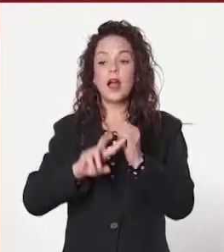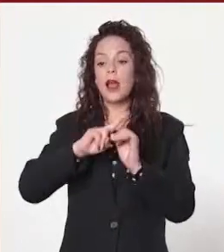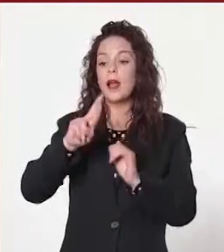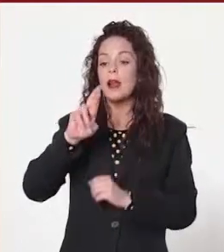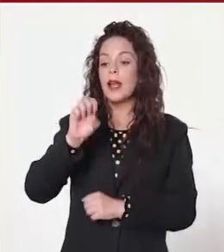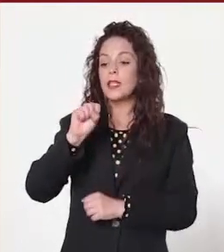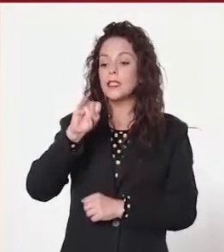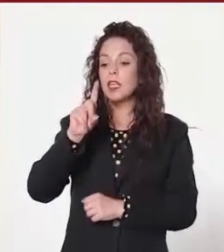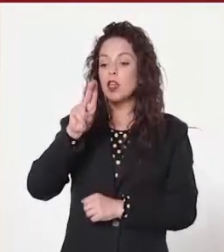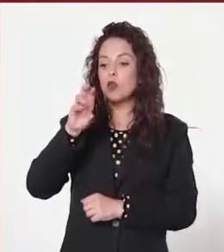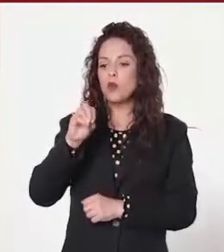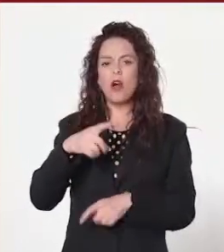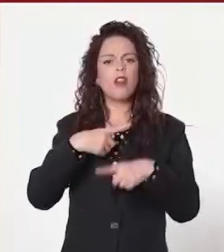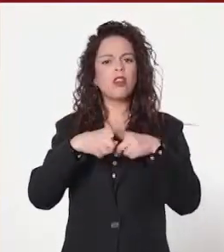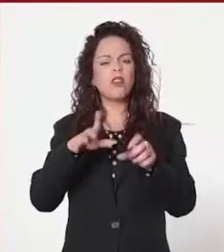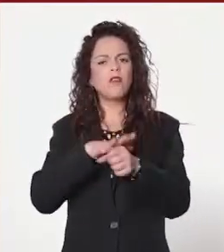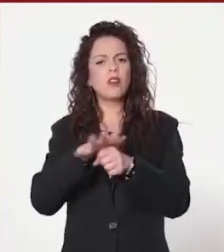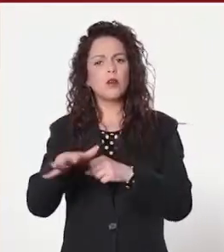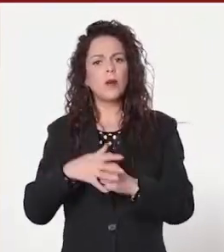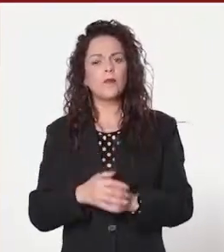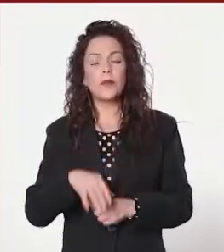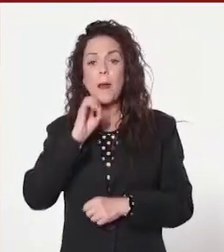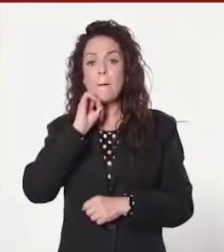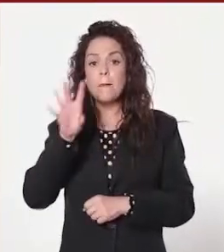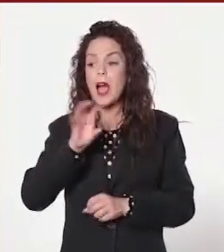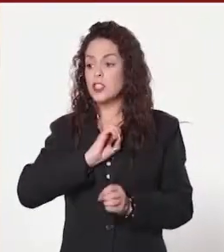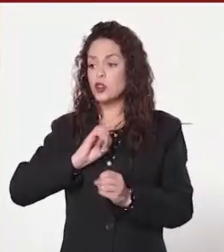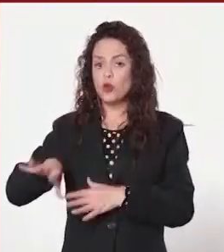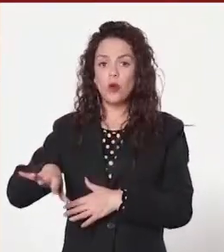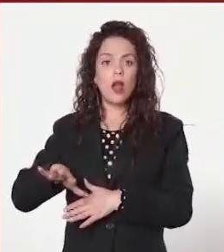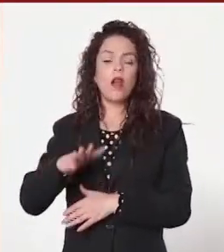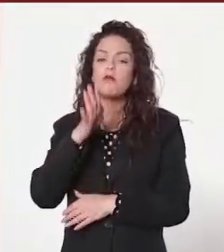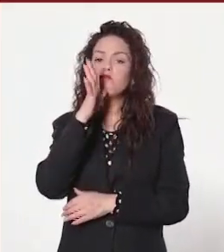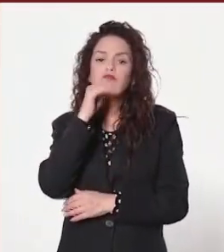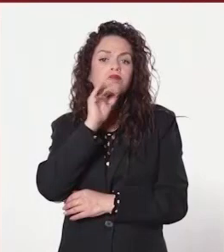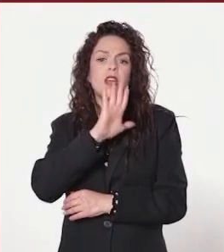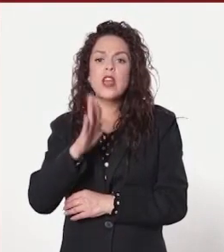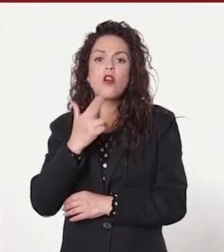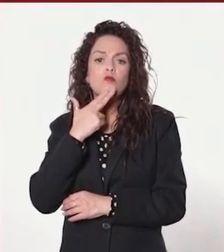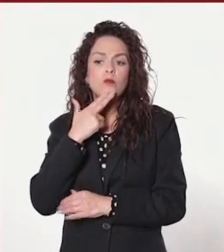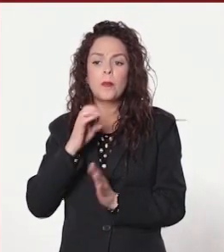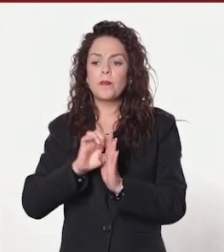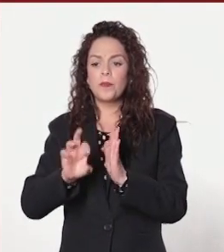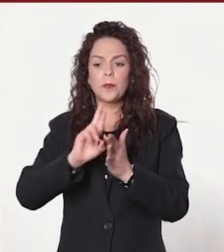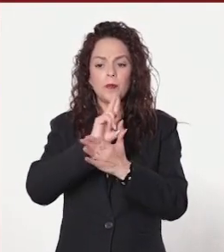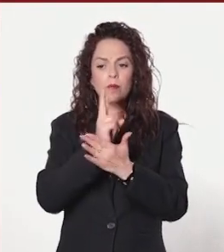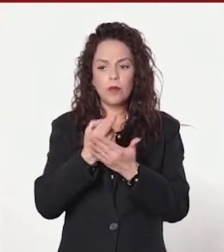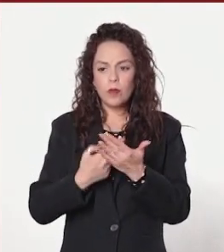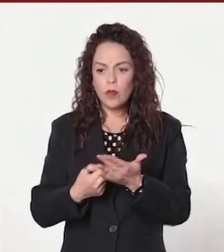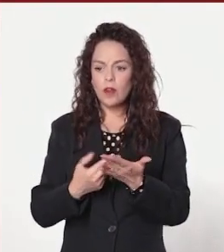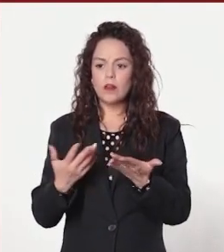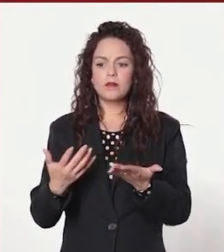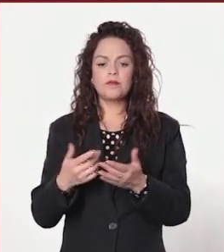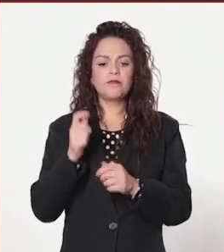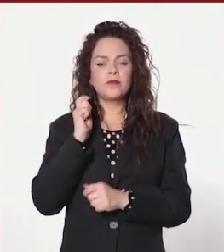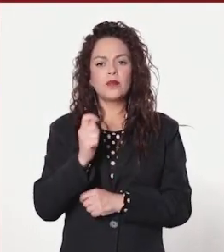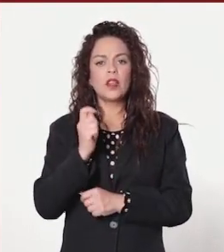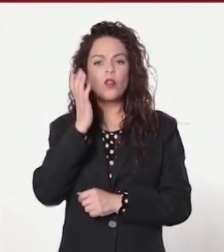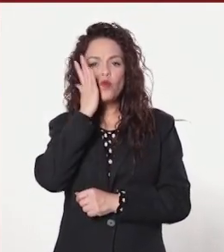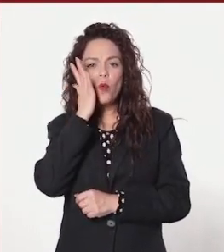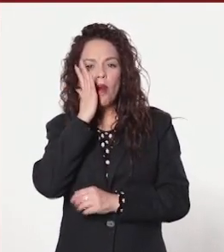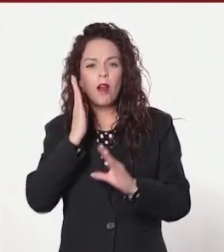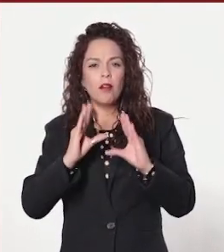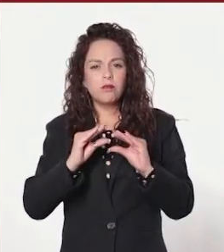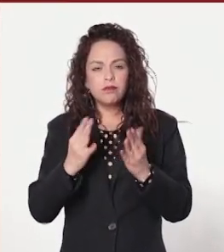diferencia? Que basura se refiere a todo aquello que ya no tiene ninguna utilidad, como los tickets, estampas, toallitas húmedas, etc.